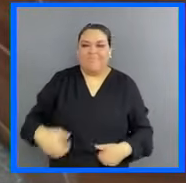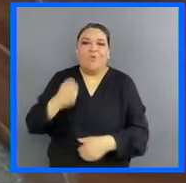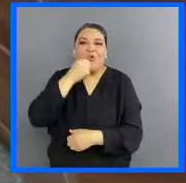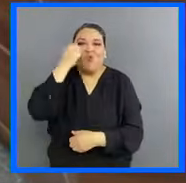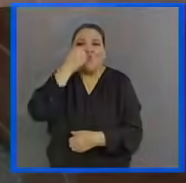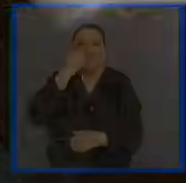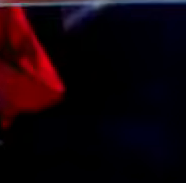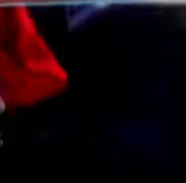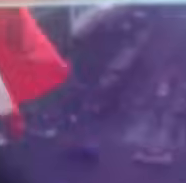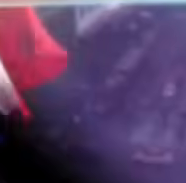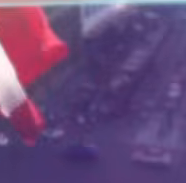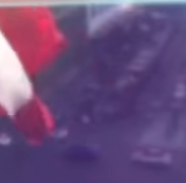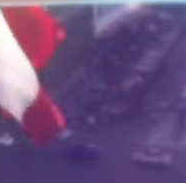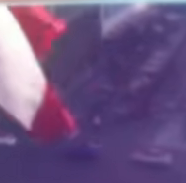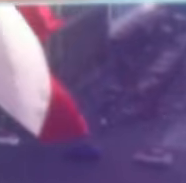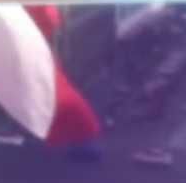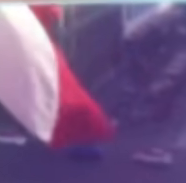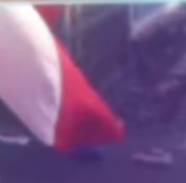González.